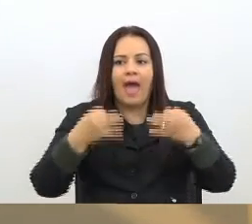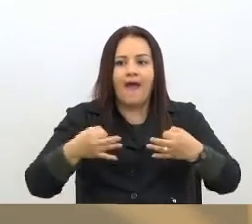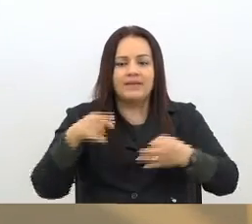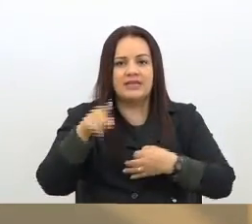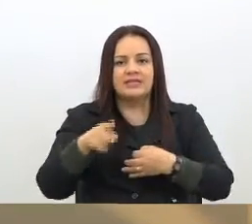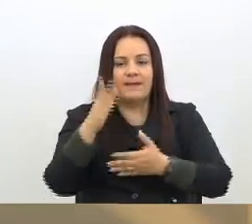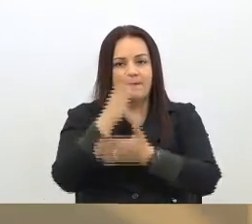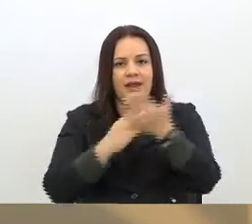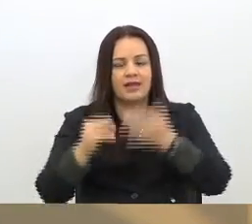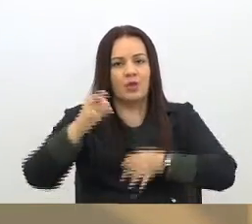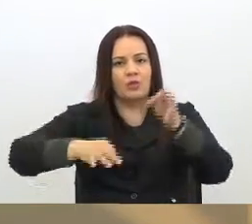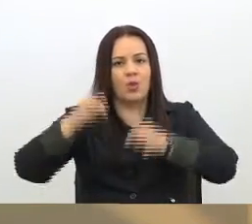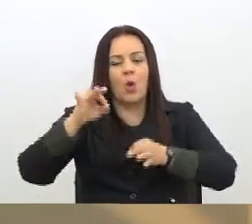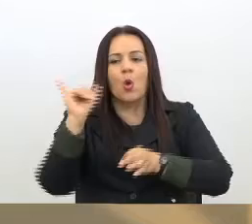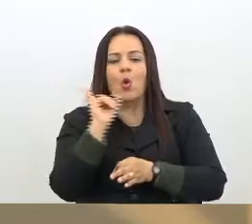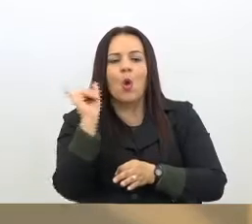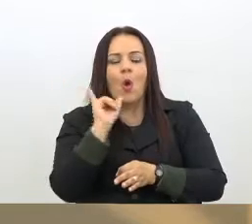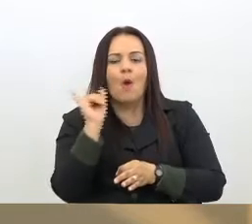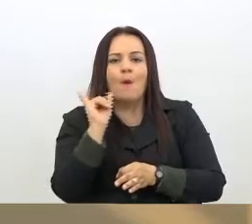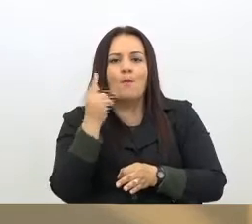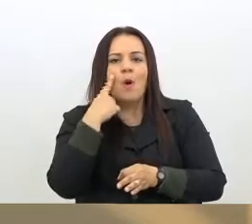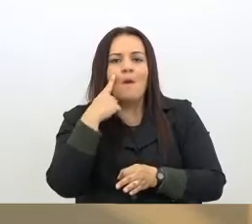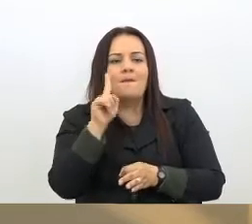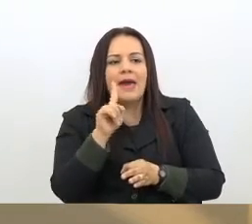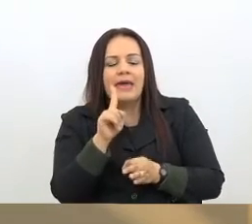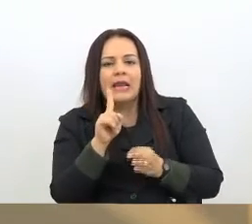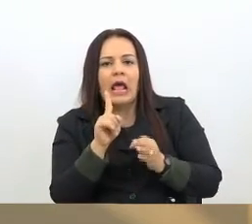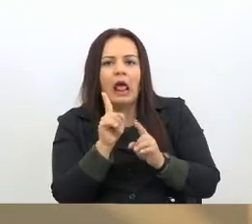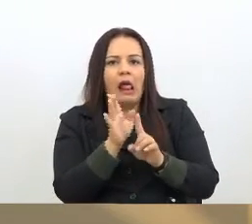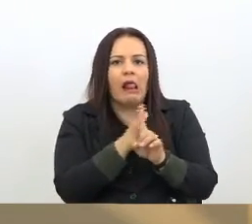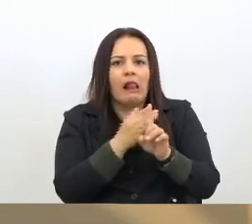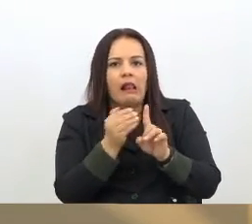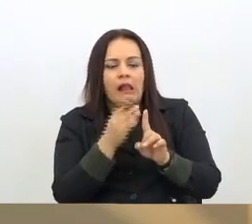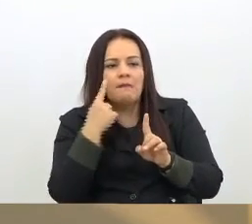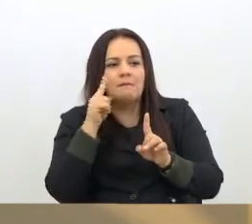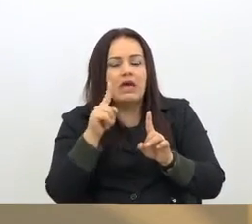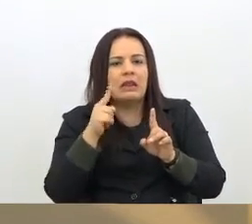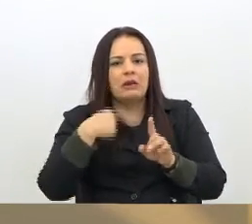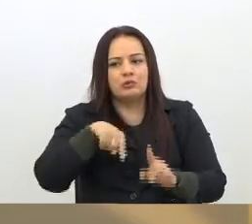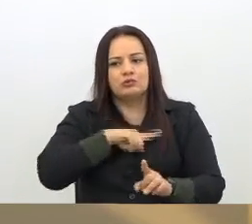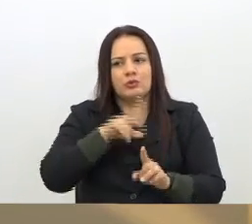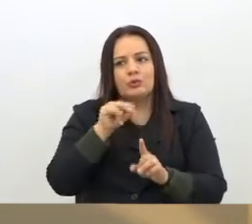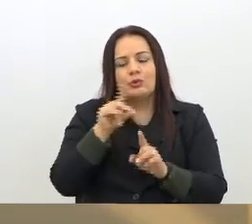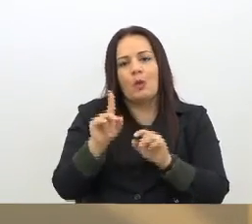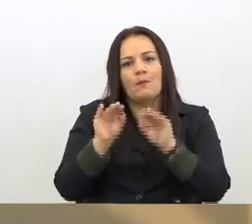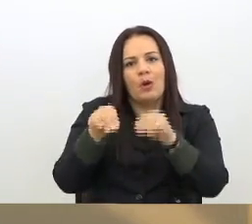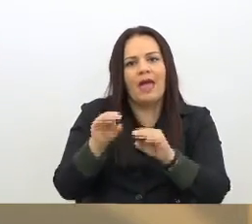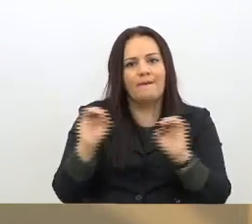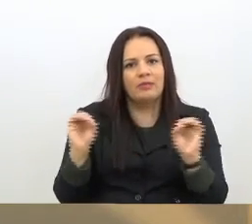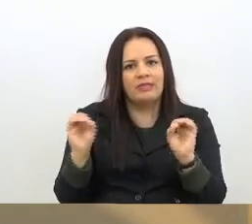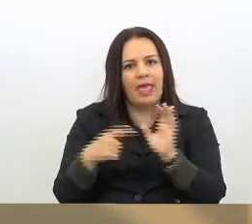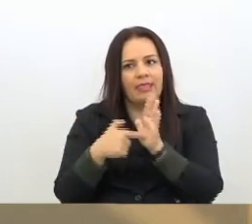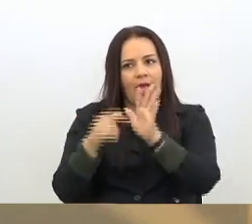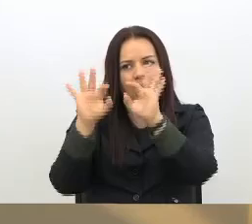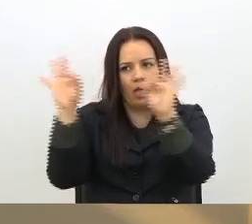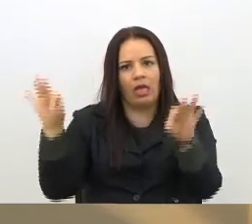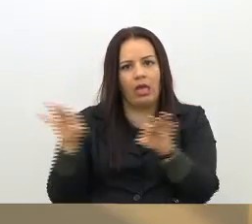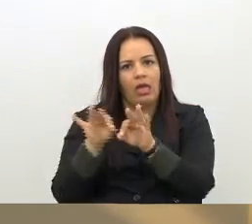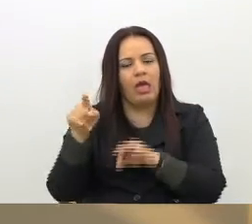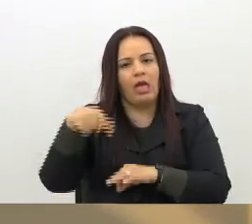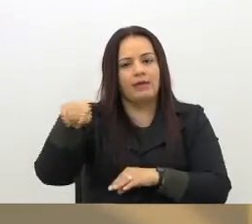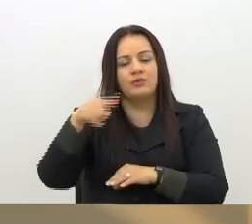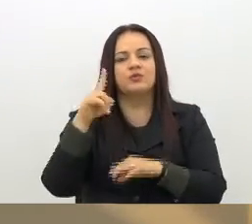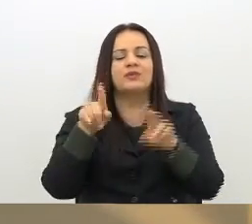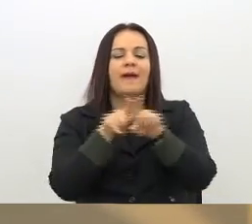intimidación para que nosotros no le marquemos la cancha al Poder Judicial. Por supuesto que estaba también el tema en discusión, el tema de